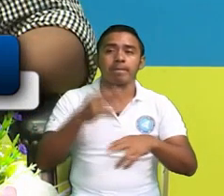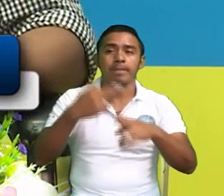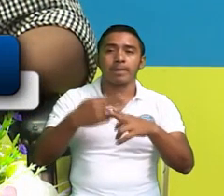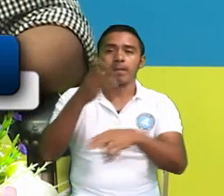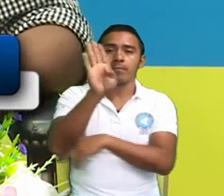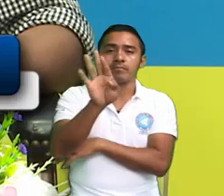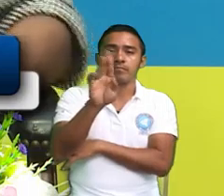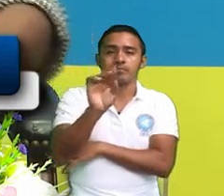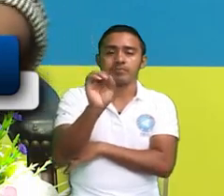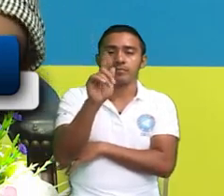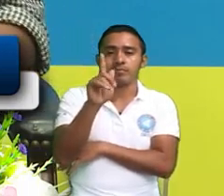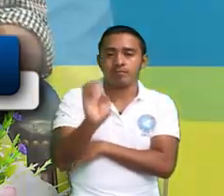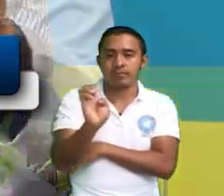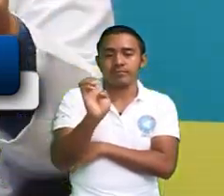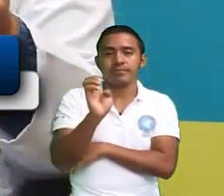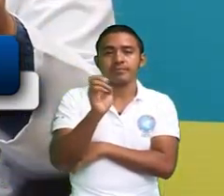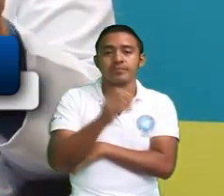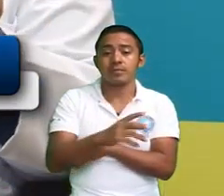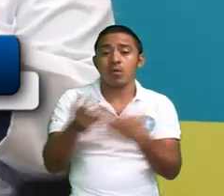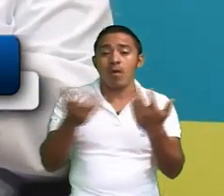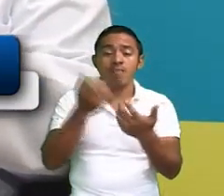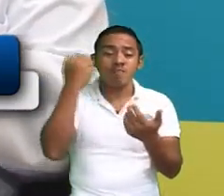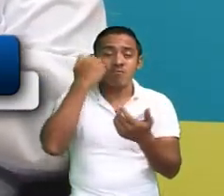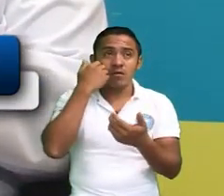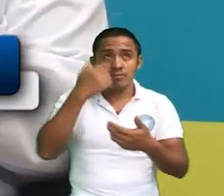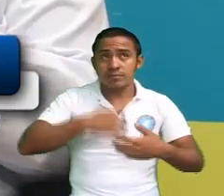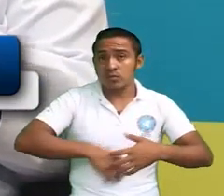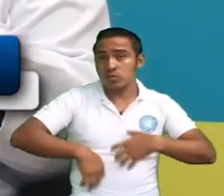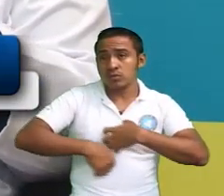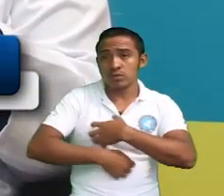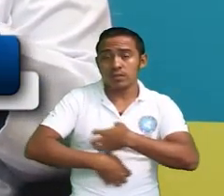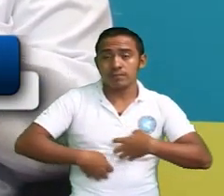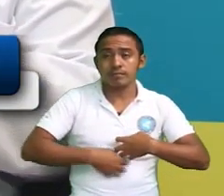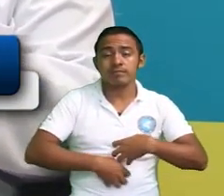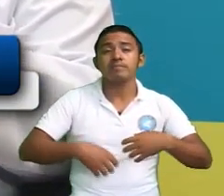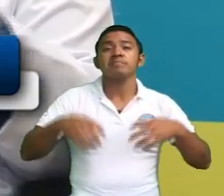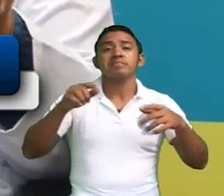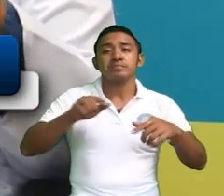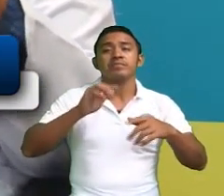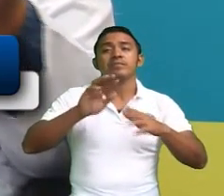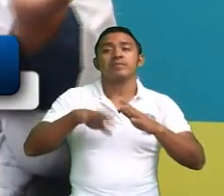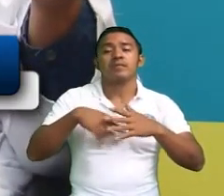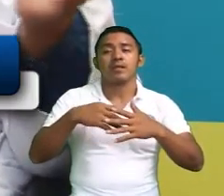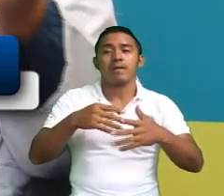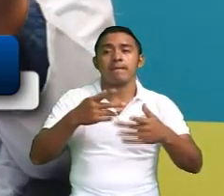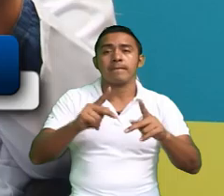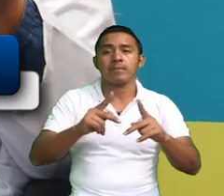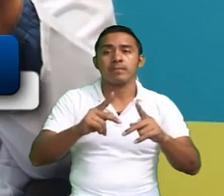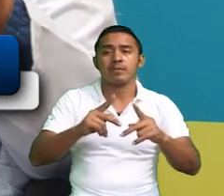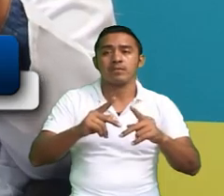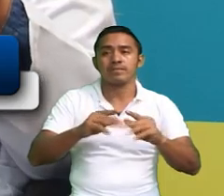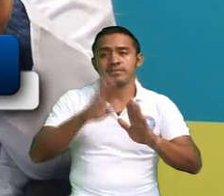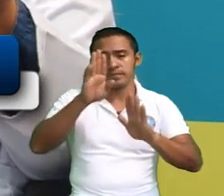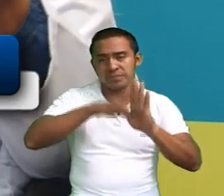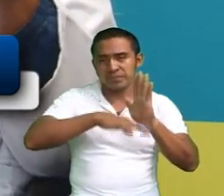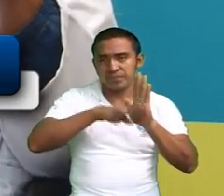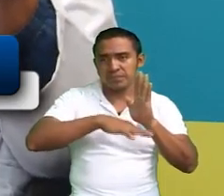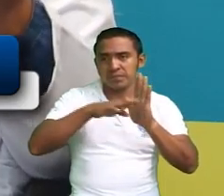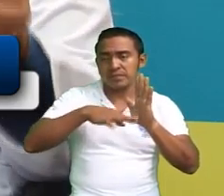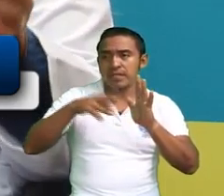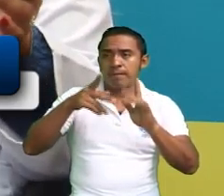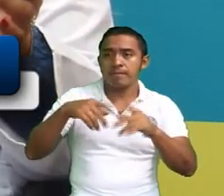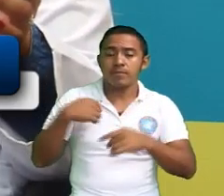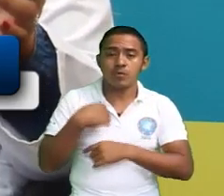brotes de intoxicaciones, pero eso lo atendemos directamente, pero hay un bajo porcentaje de pacientes que